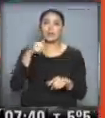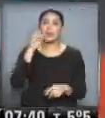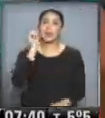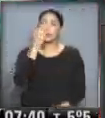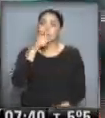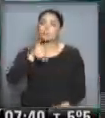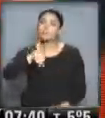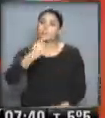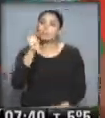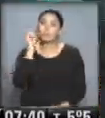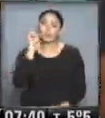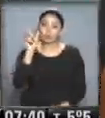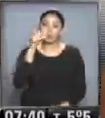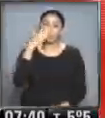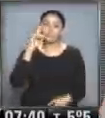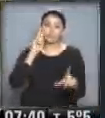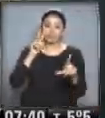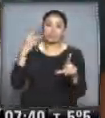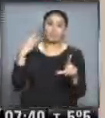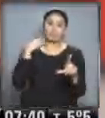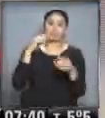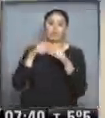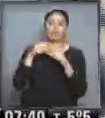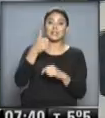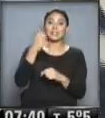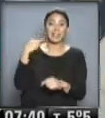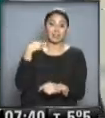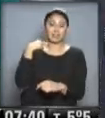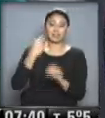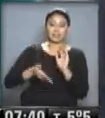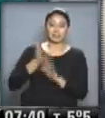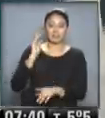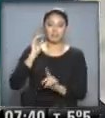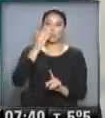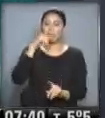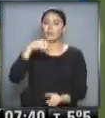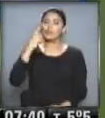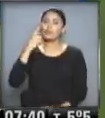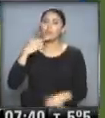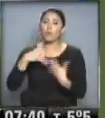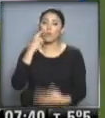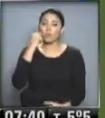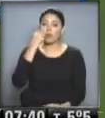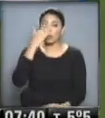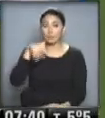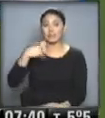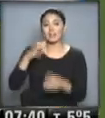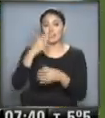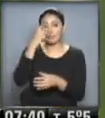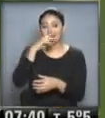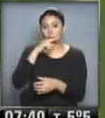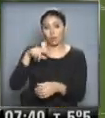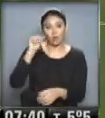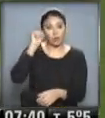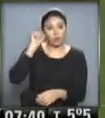marcar transitoriamente la expulsión de Ledesma en este caso. Caprari, digo, que iba a marcar transitoriamente para el descuento para San Martín Sanjuanino